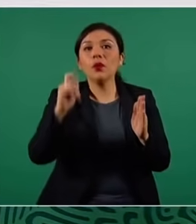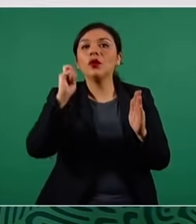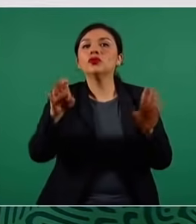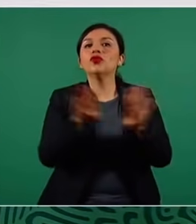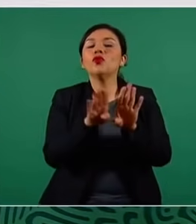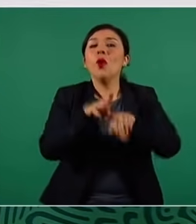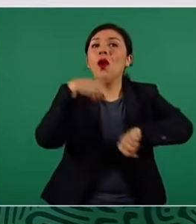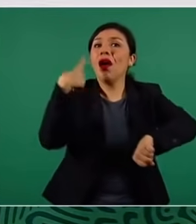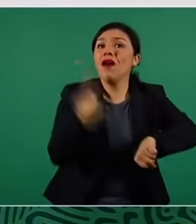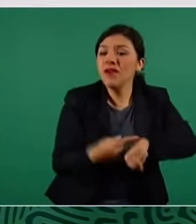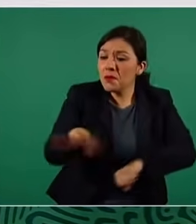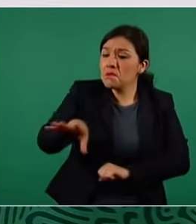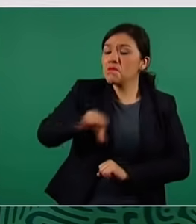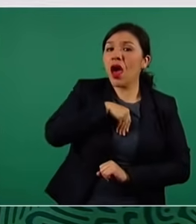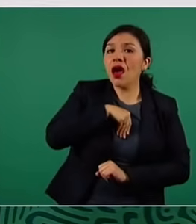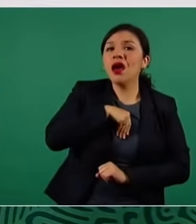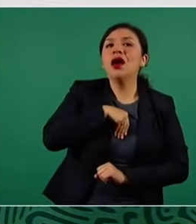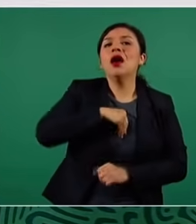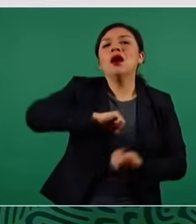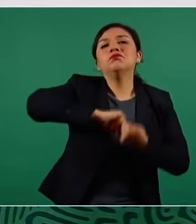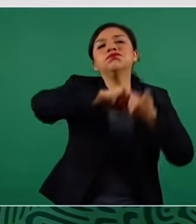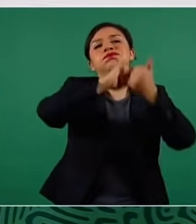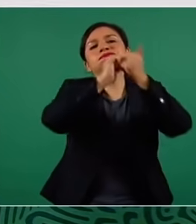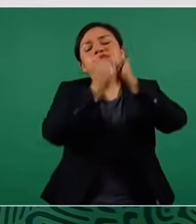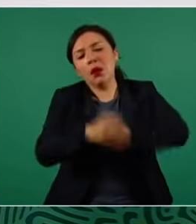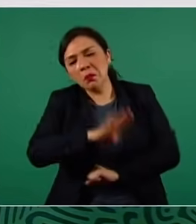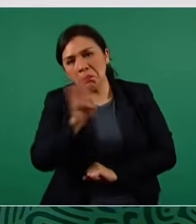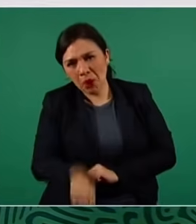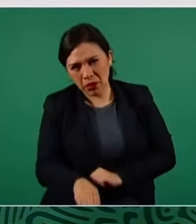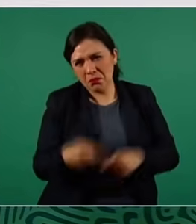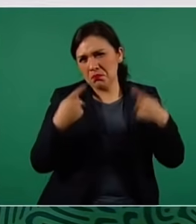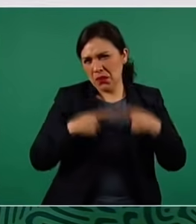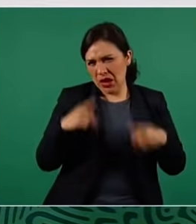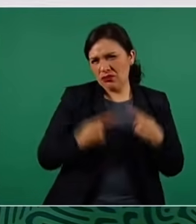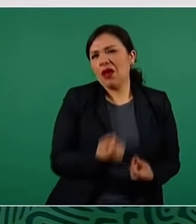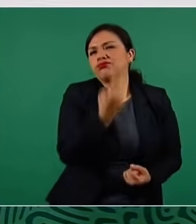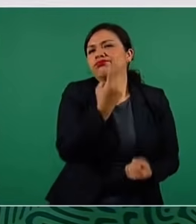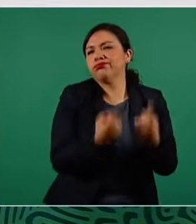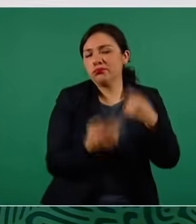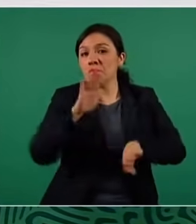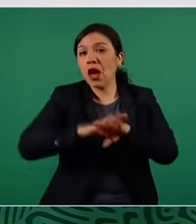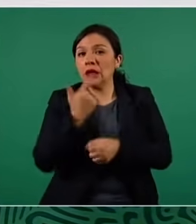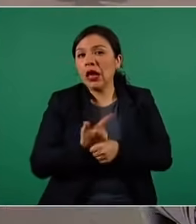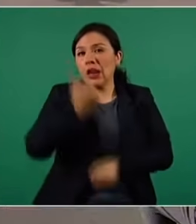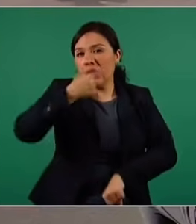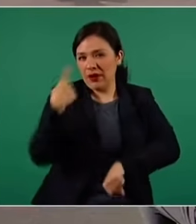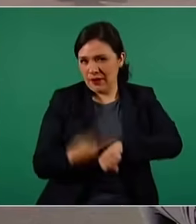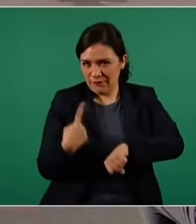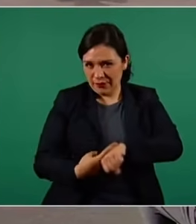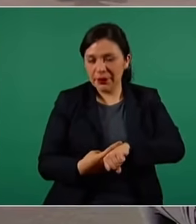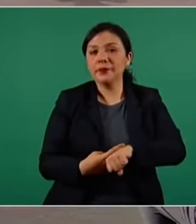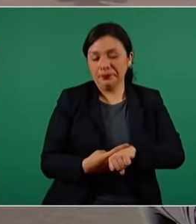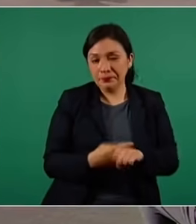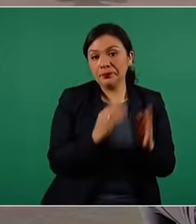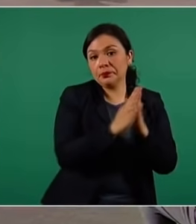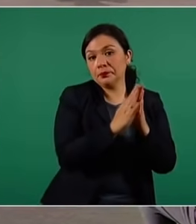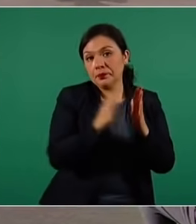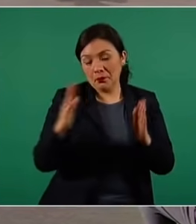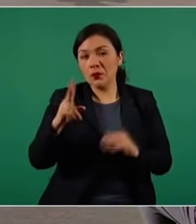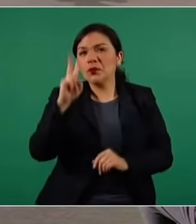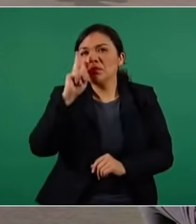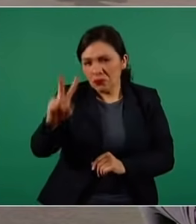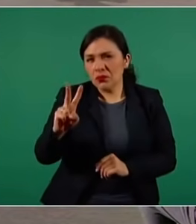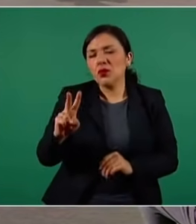enfermar y perder la vida para las personas que tuvieron enfermedad muy grave si lo